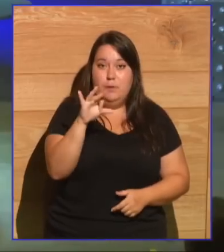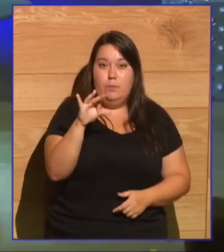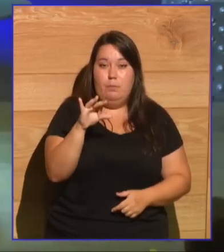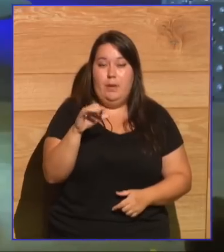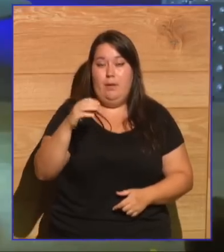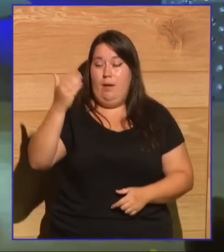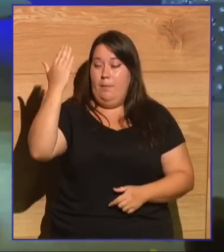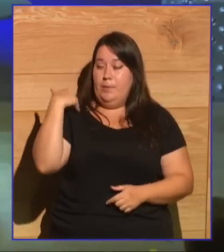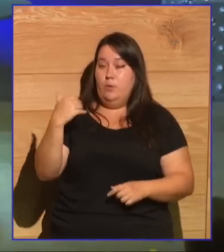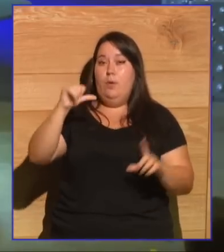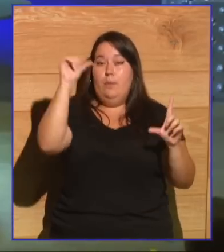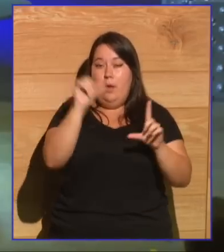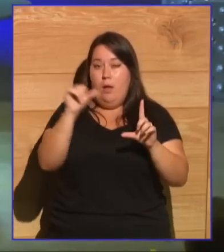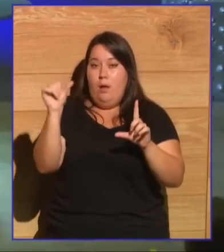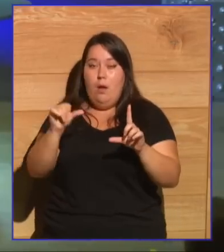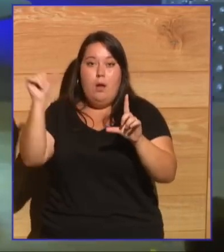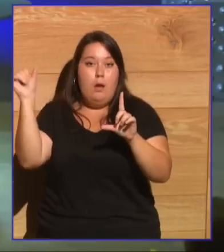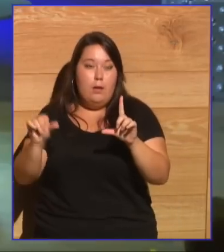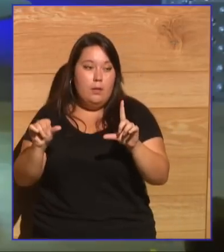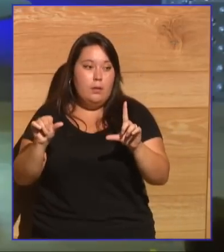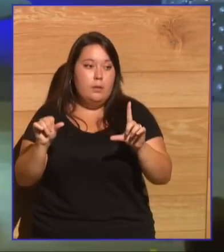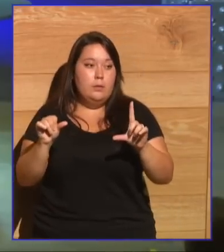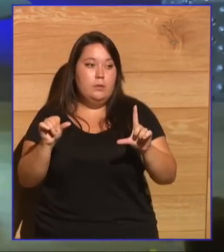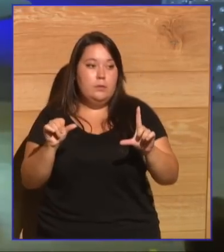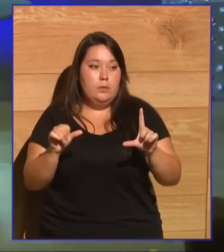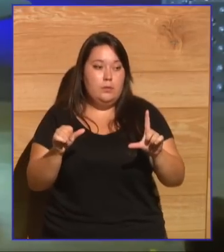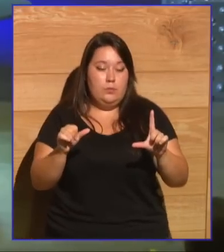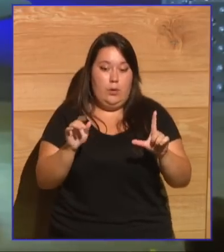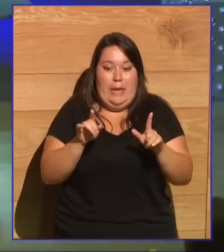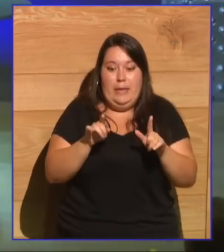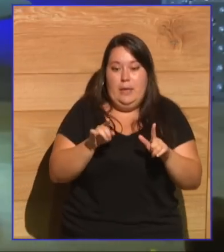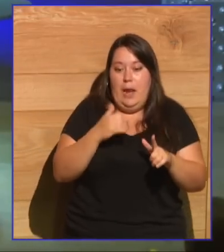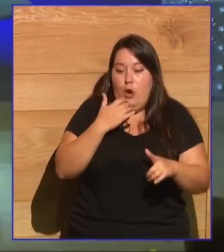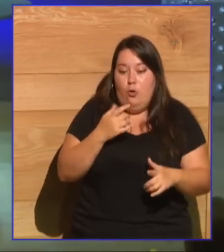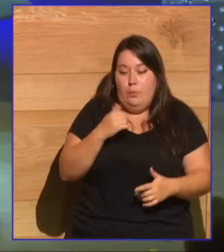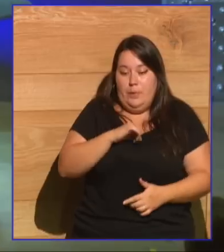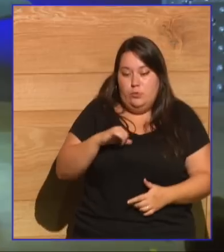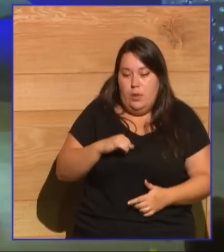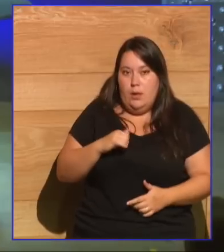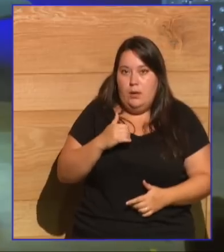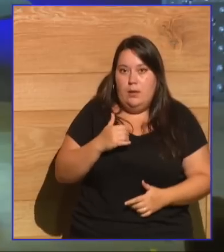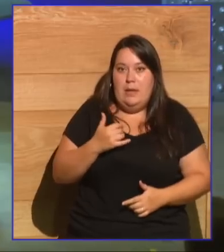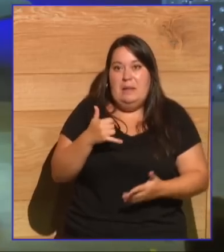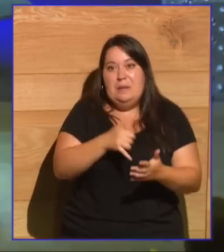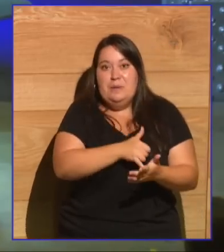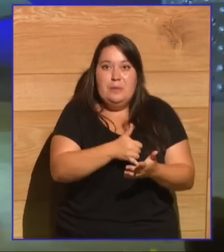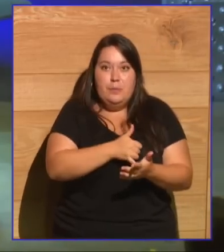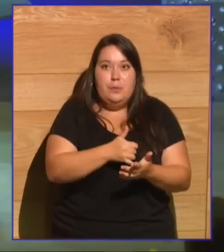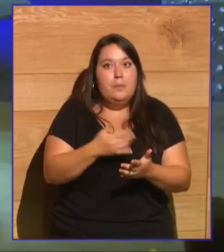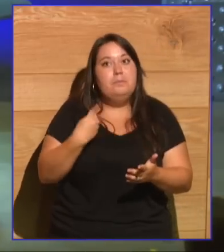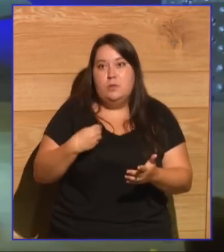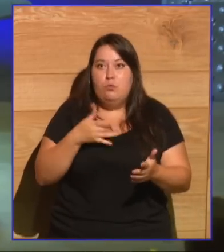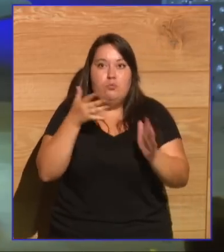películas que tú puedas considerar tú en tu propio criterio personal más flojas detrás tienen esa narración